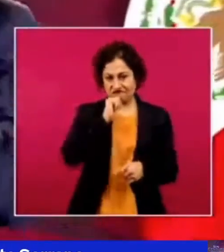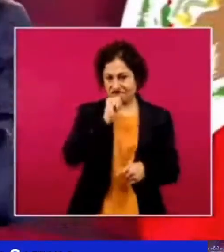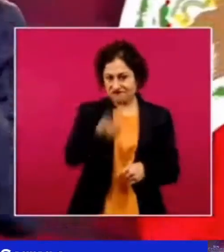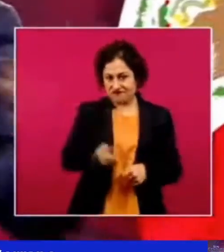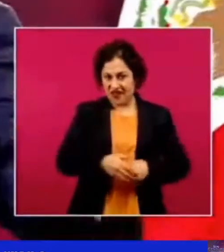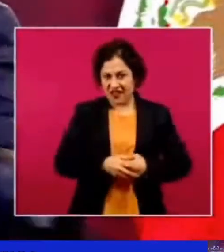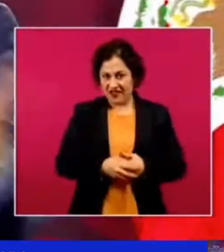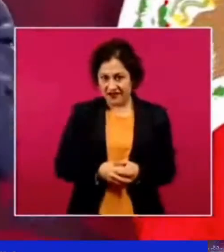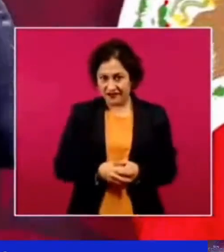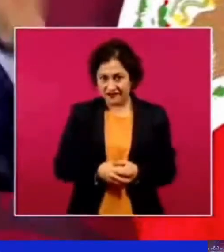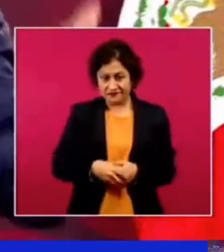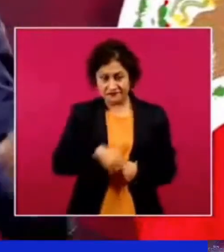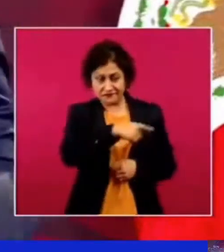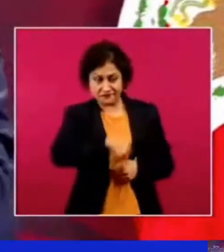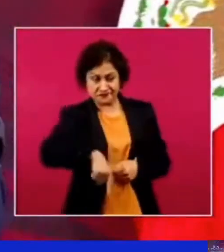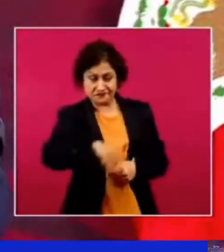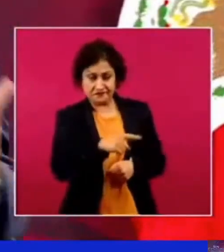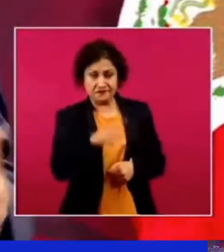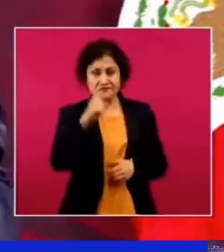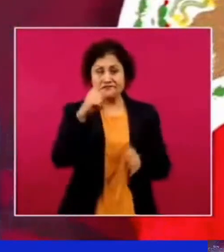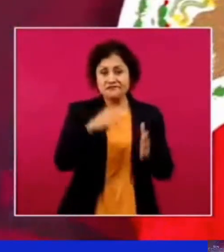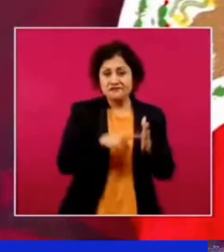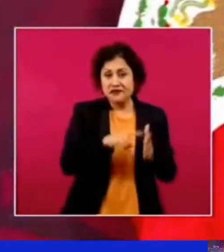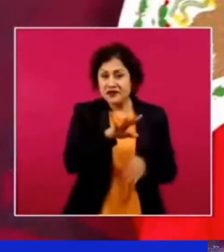1,500, 2,000 jueces.